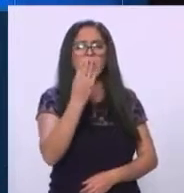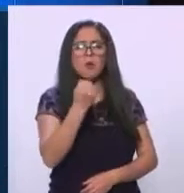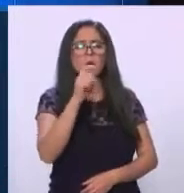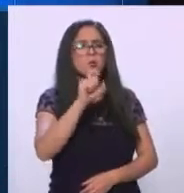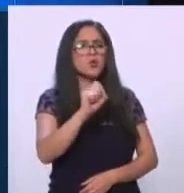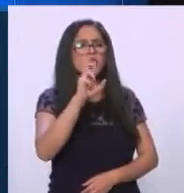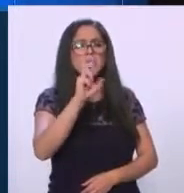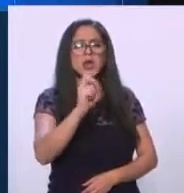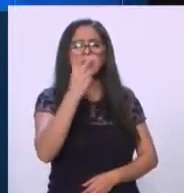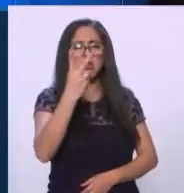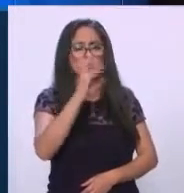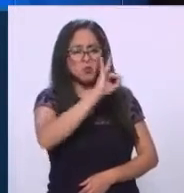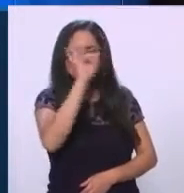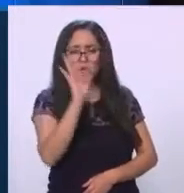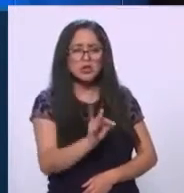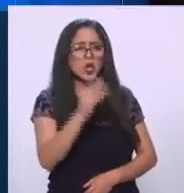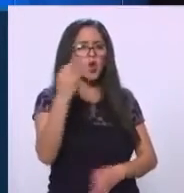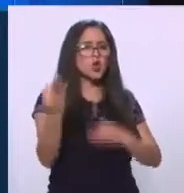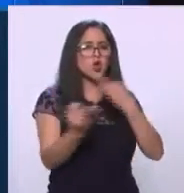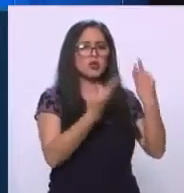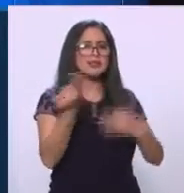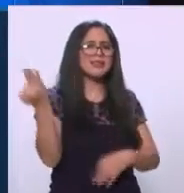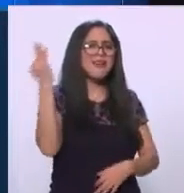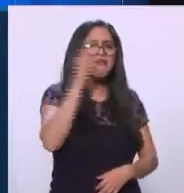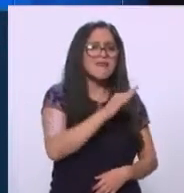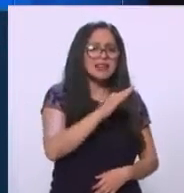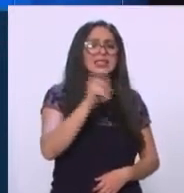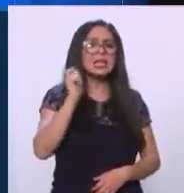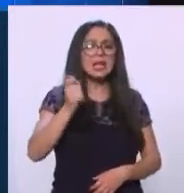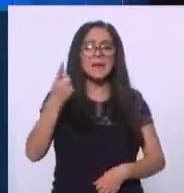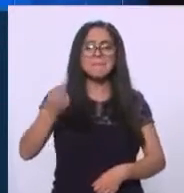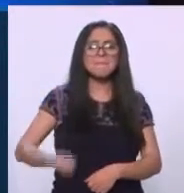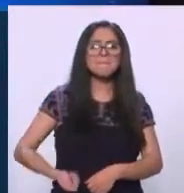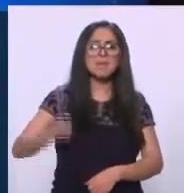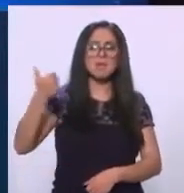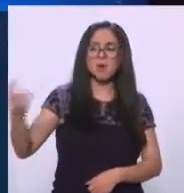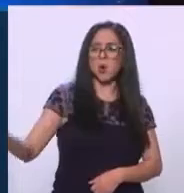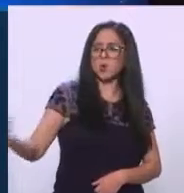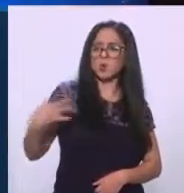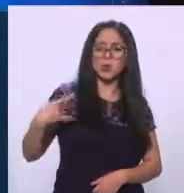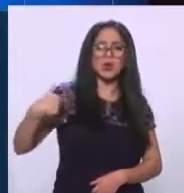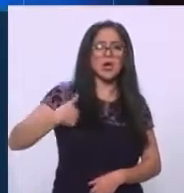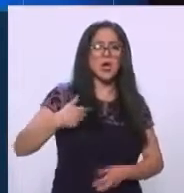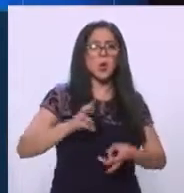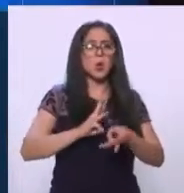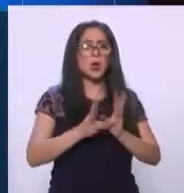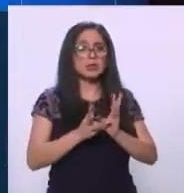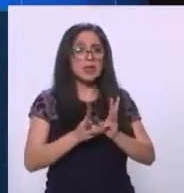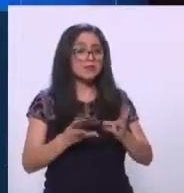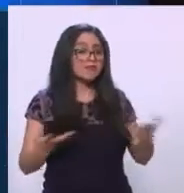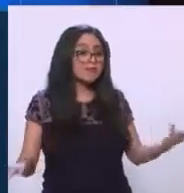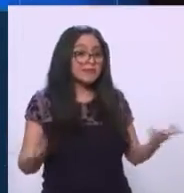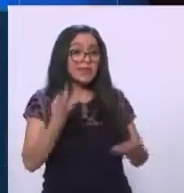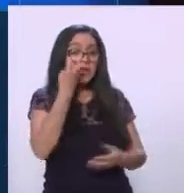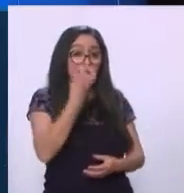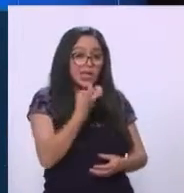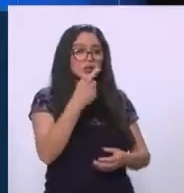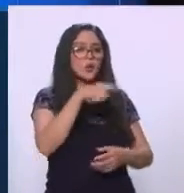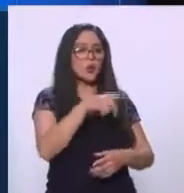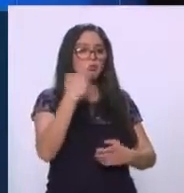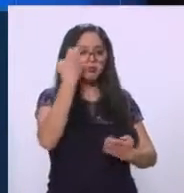49.32% de las noticias falsas llegan a través de WhatsApp. Entonces, esta nueva herramienta de WhatsApp, pues, sin duda alguna, va a